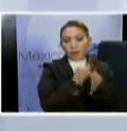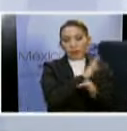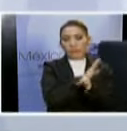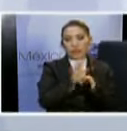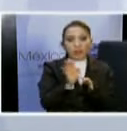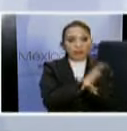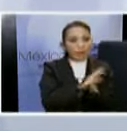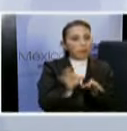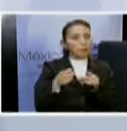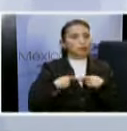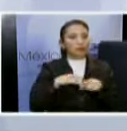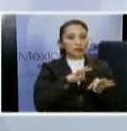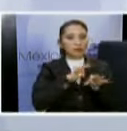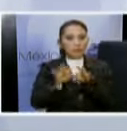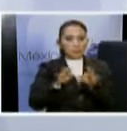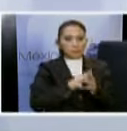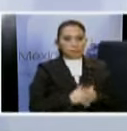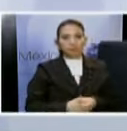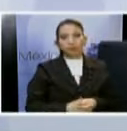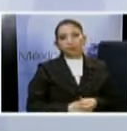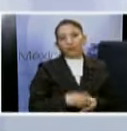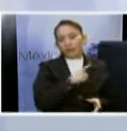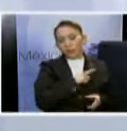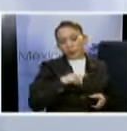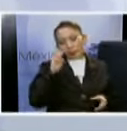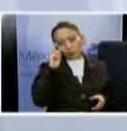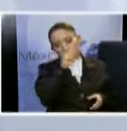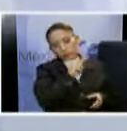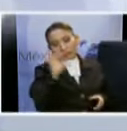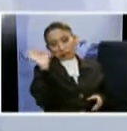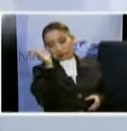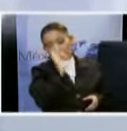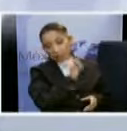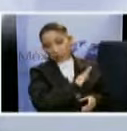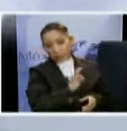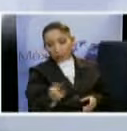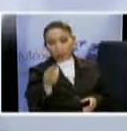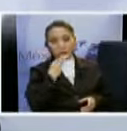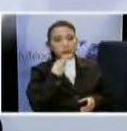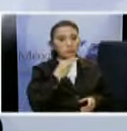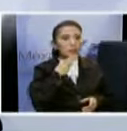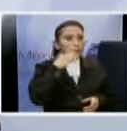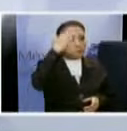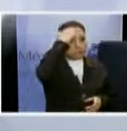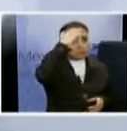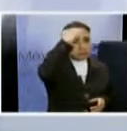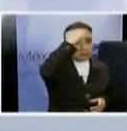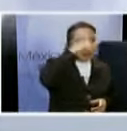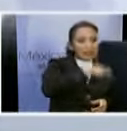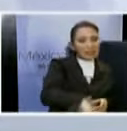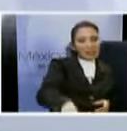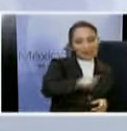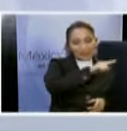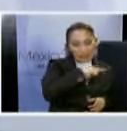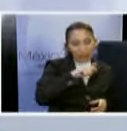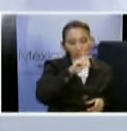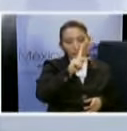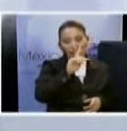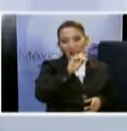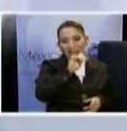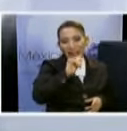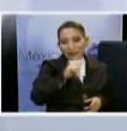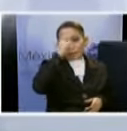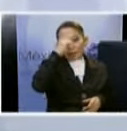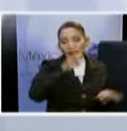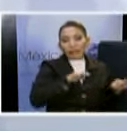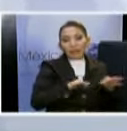a los trabajadores. Hay que explorar también la posibilidad de utilizar la experiencia acumulada en el PETAT para